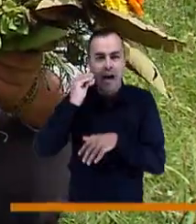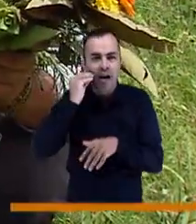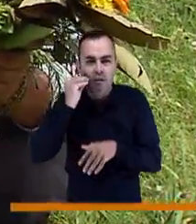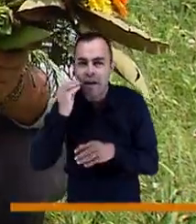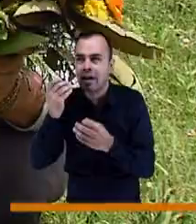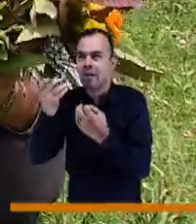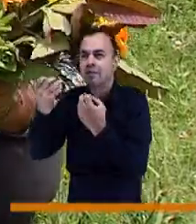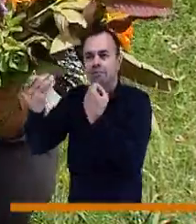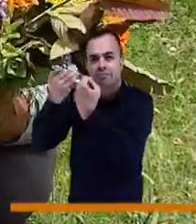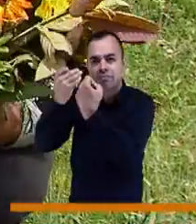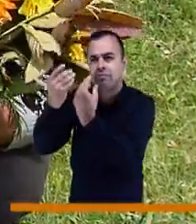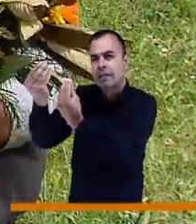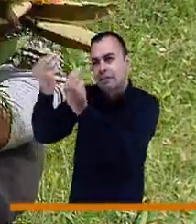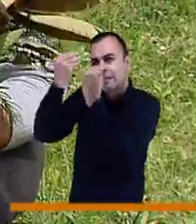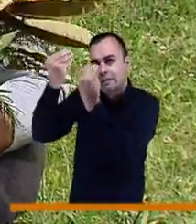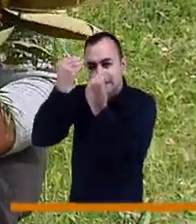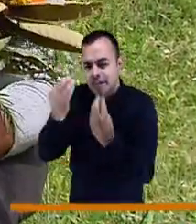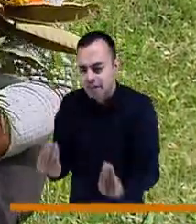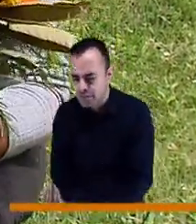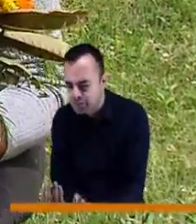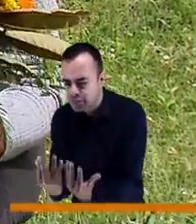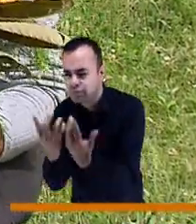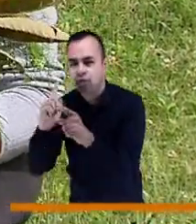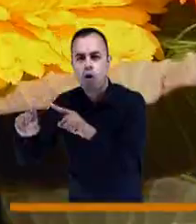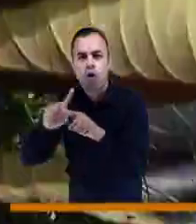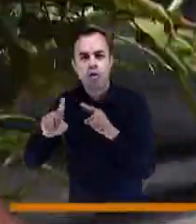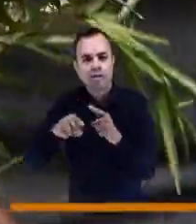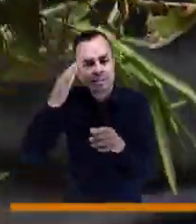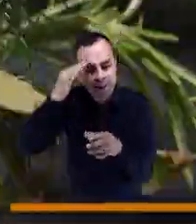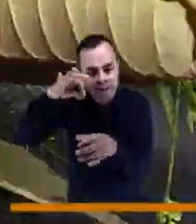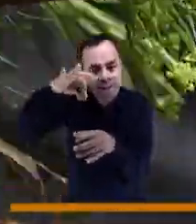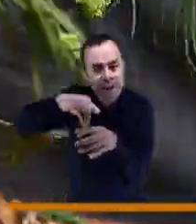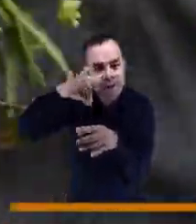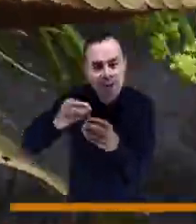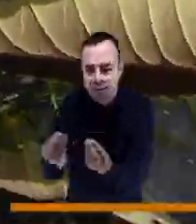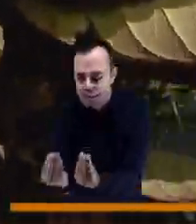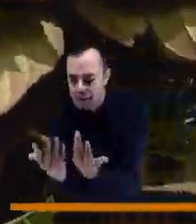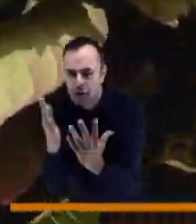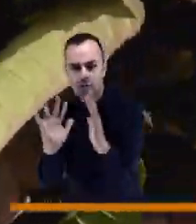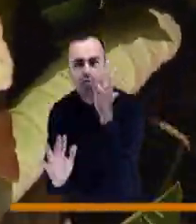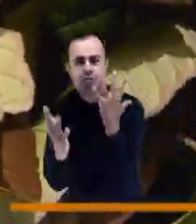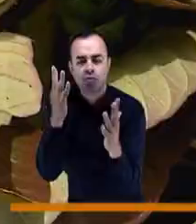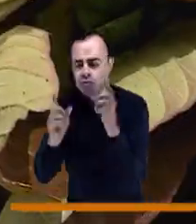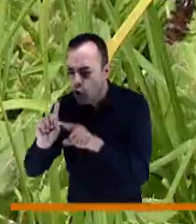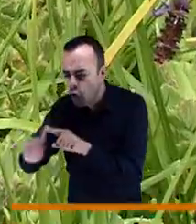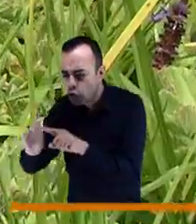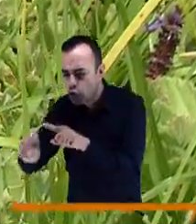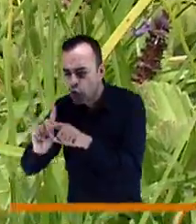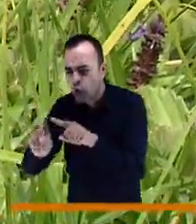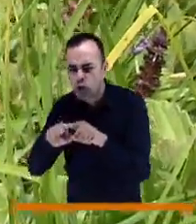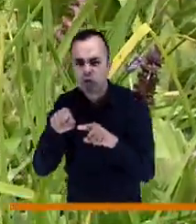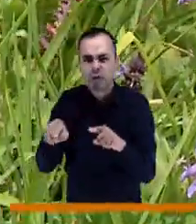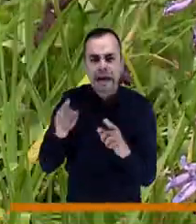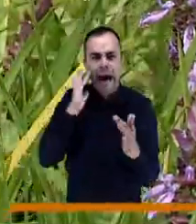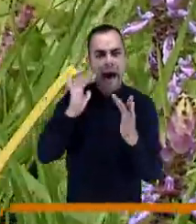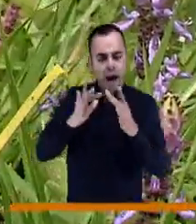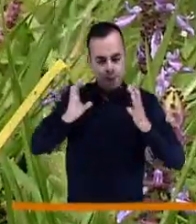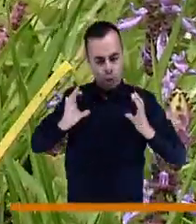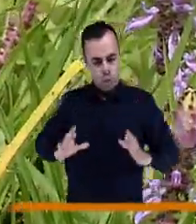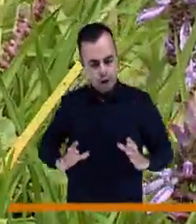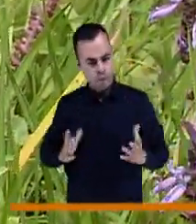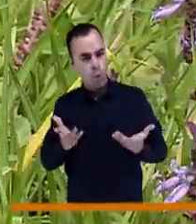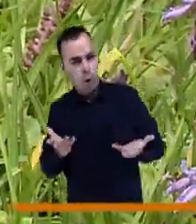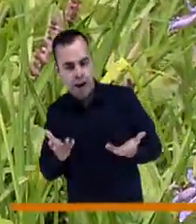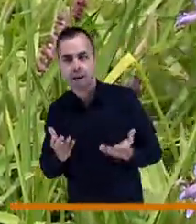conocimientos de las abuelas donde transformamos todo lo que son las aromáticas y para qué sirven y le damos como ese